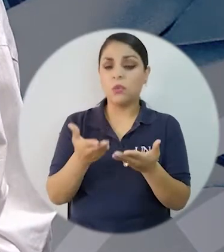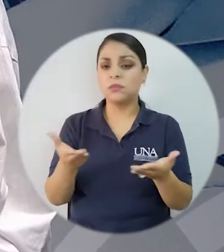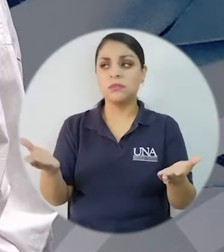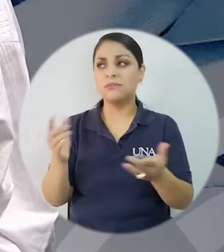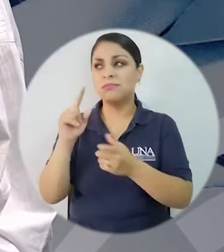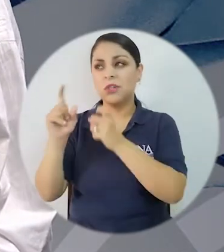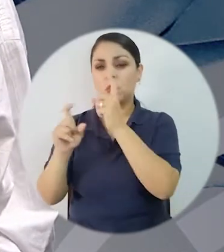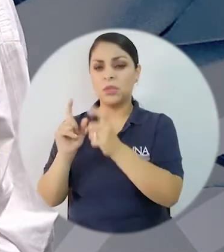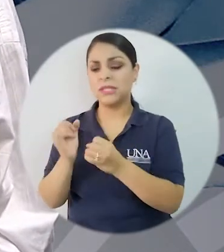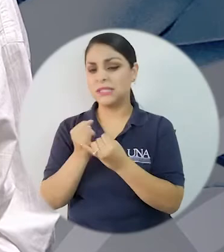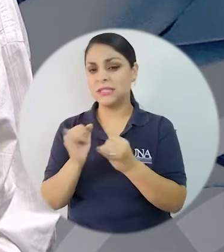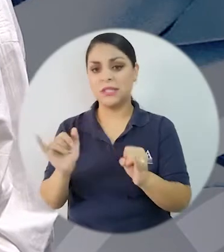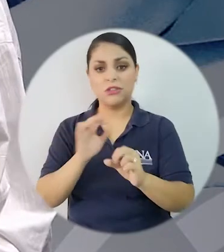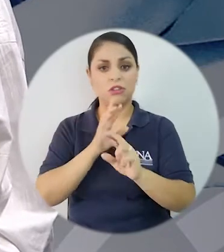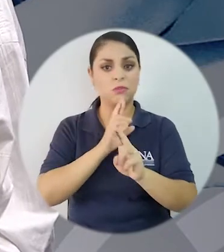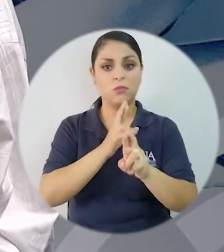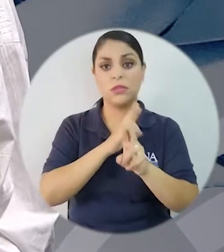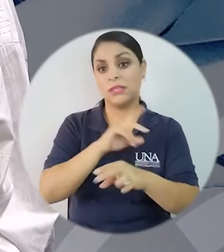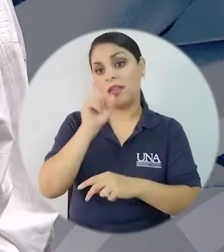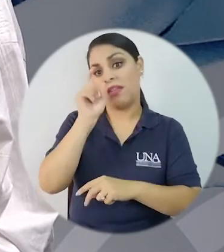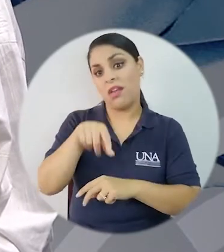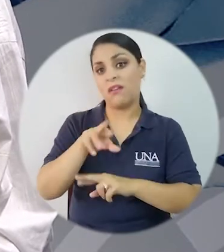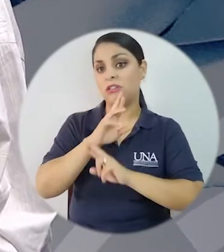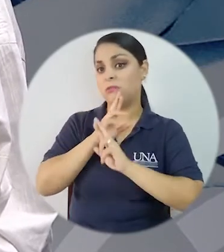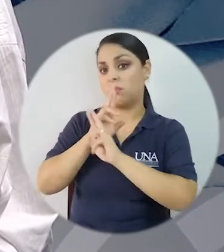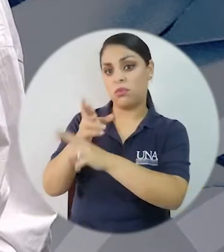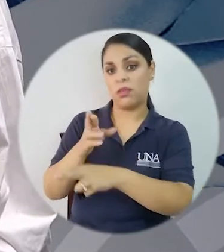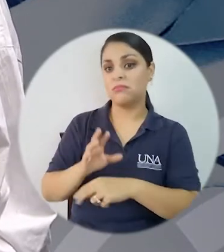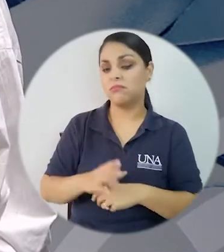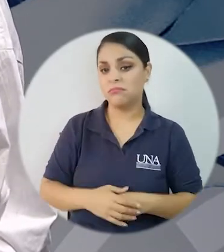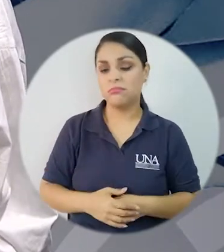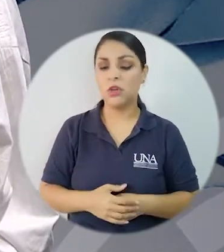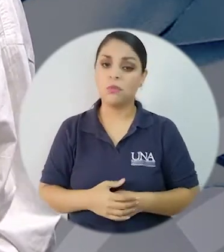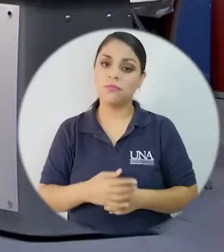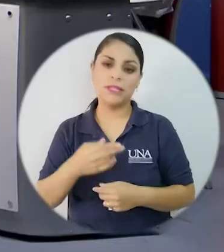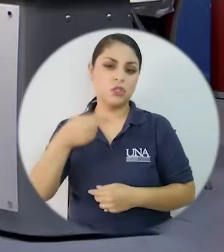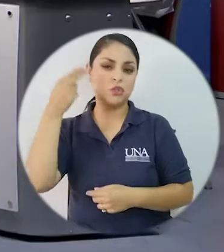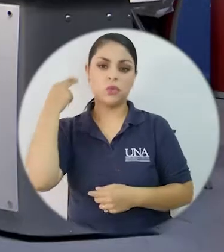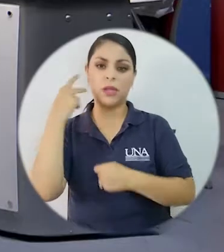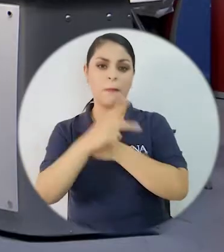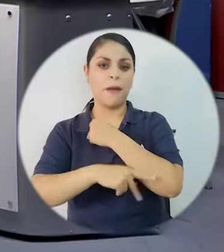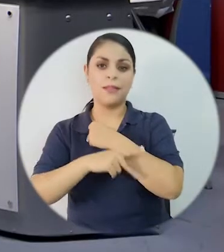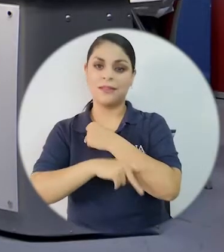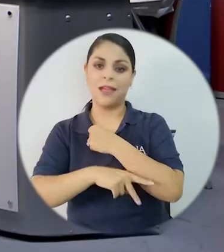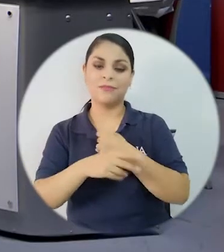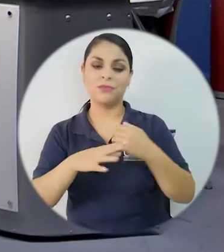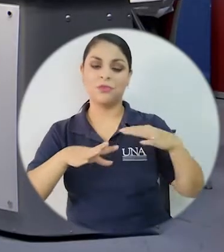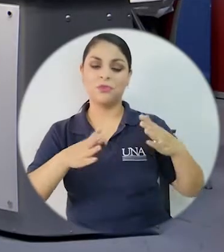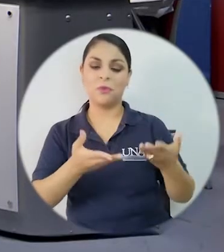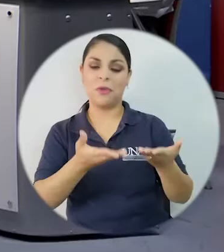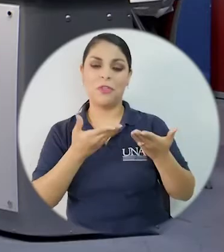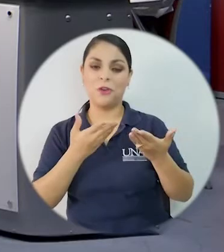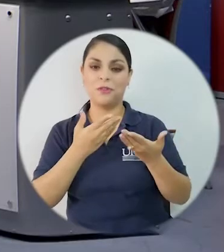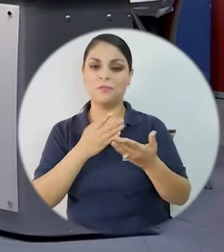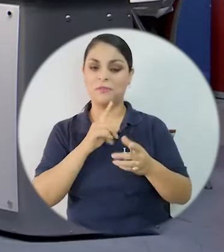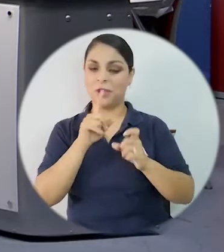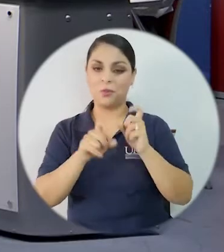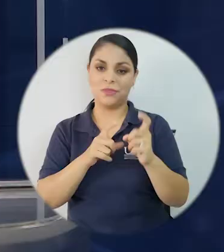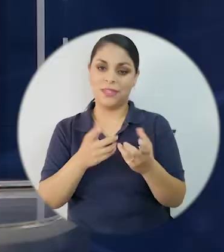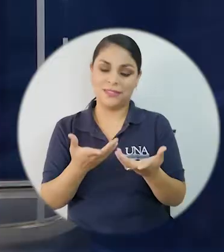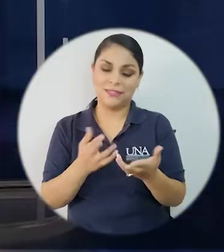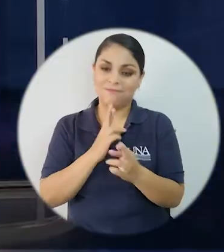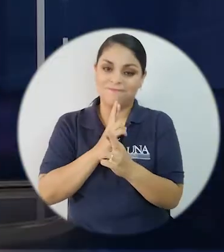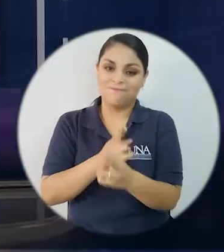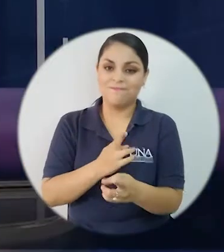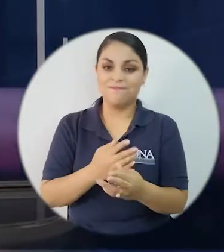sin respuesta y hay que contestarlas, ¿verdad? La historia patria no nos contestó esas preguntas. Sí, y es importante